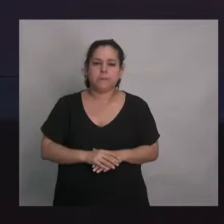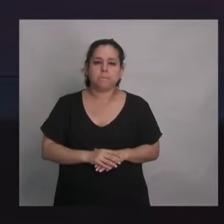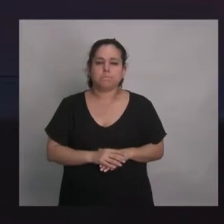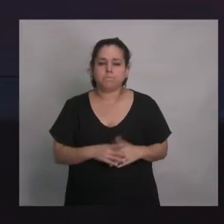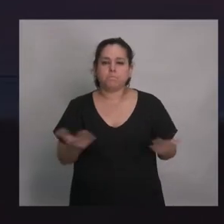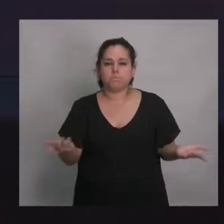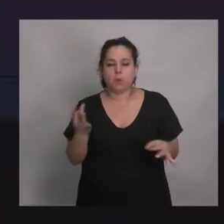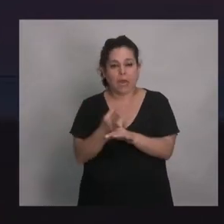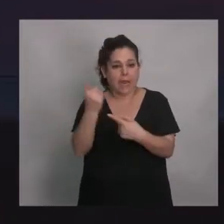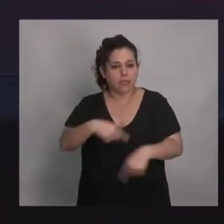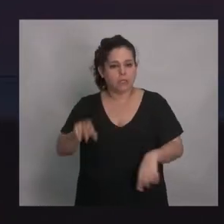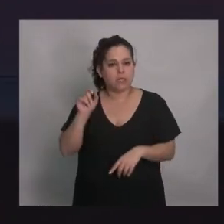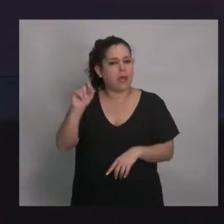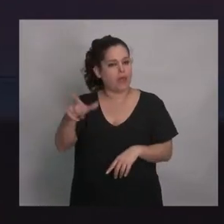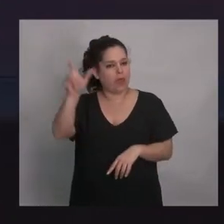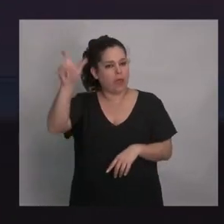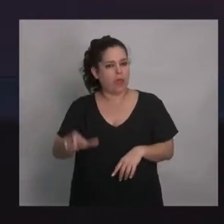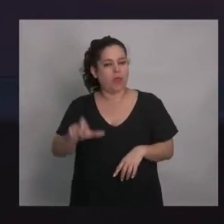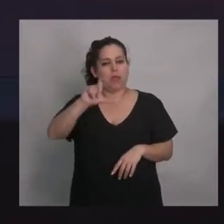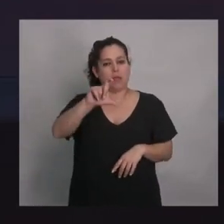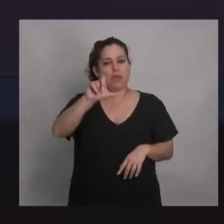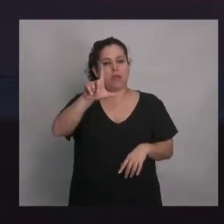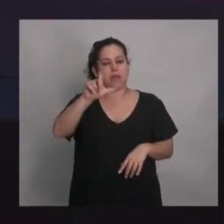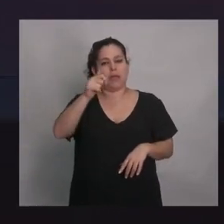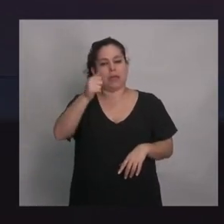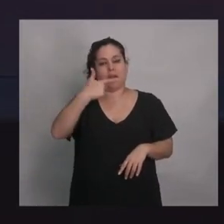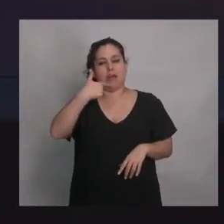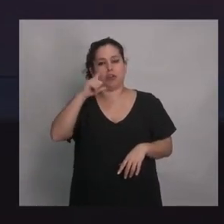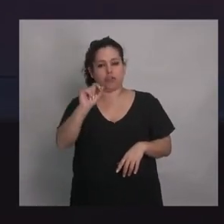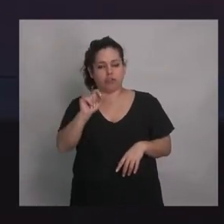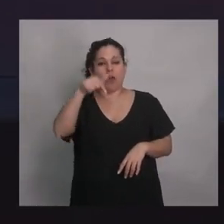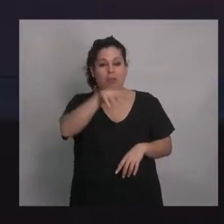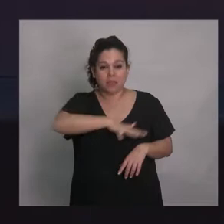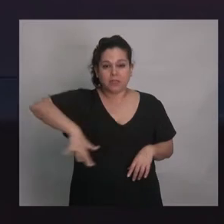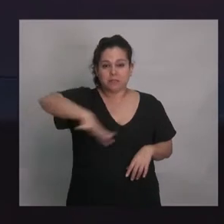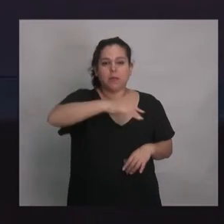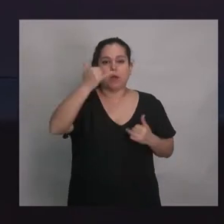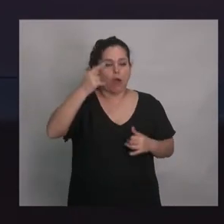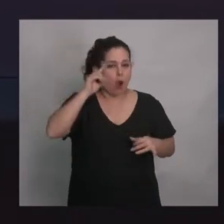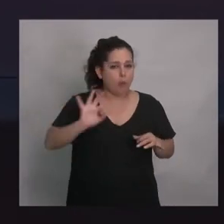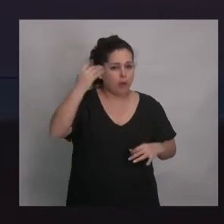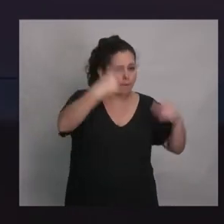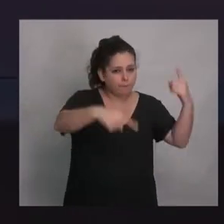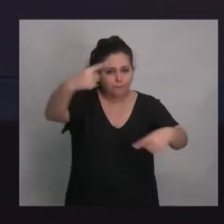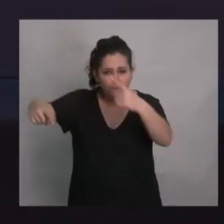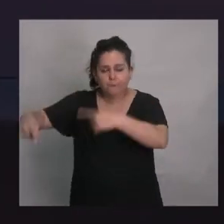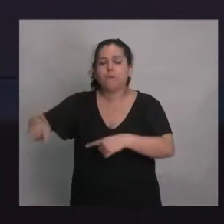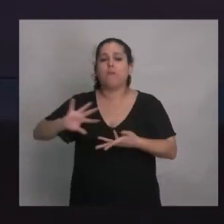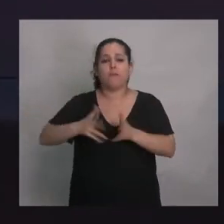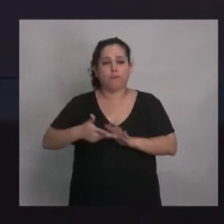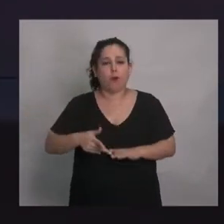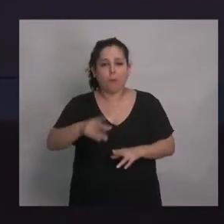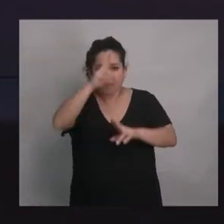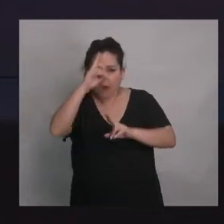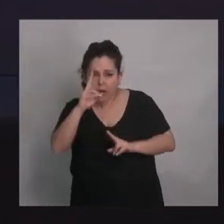la característica que siempre ha tenido clacso es que en este espacio conviven la diferencia y escuchar al otro es una forma de